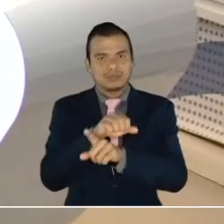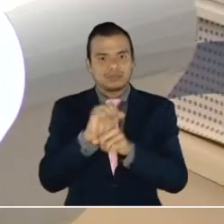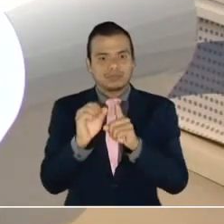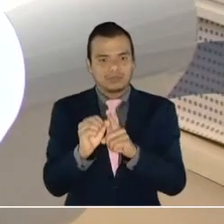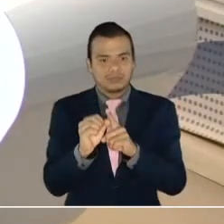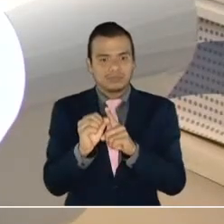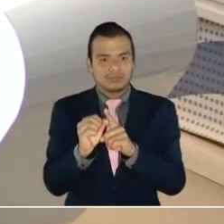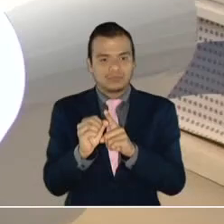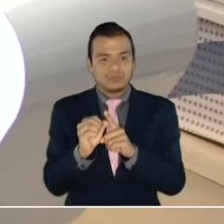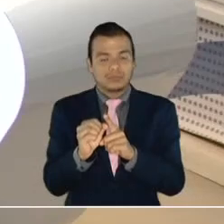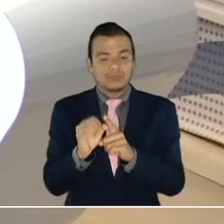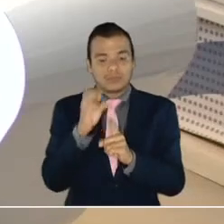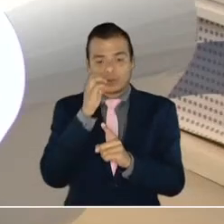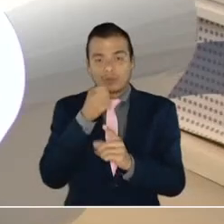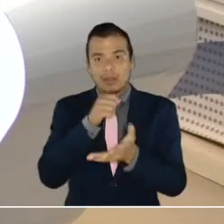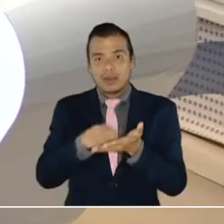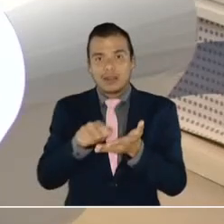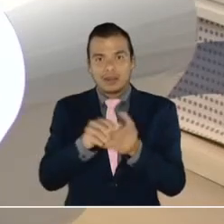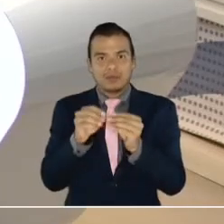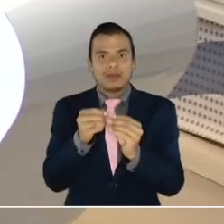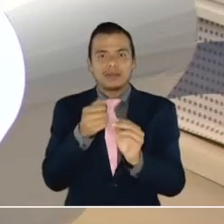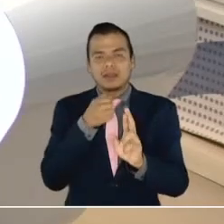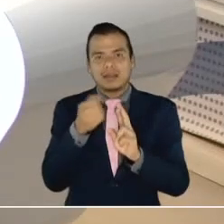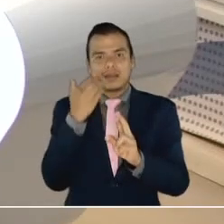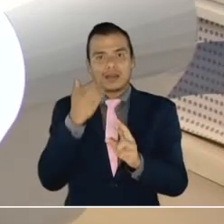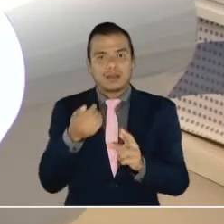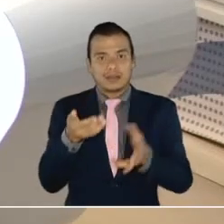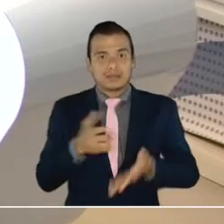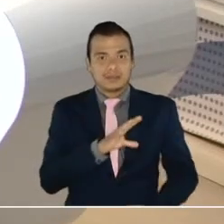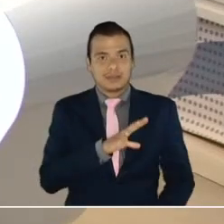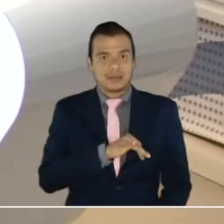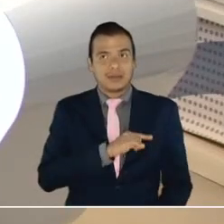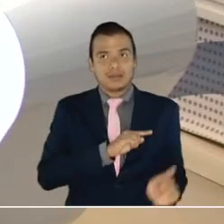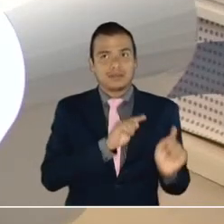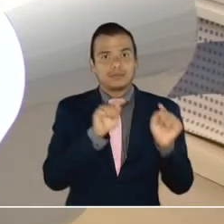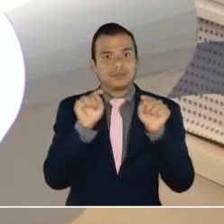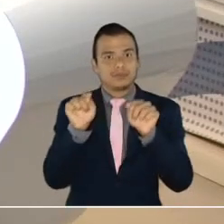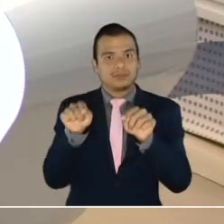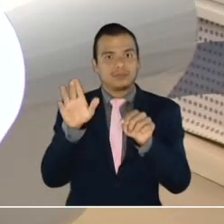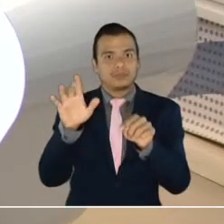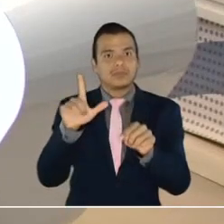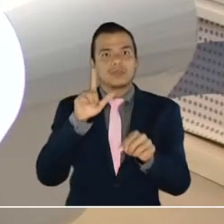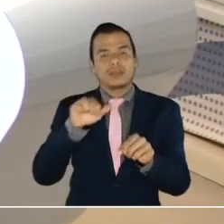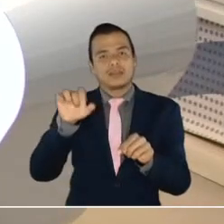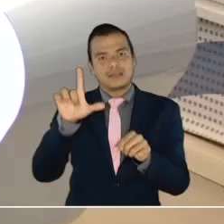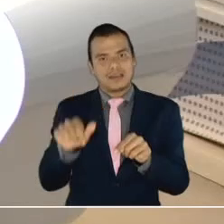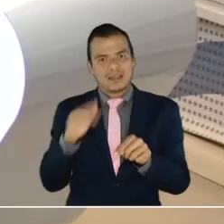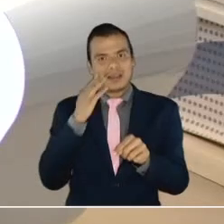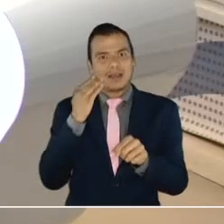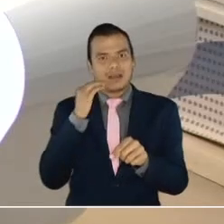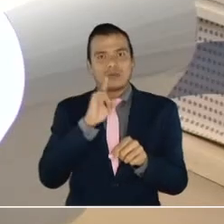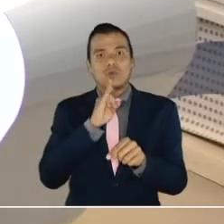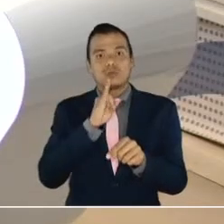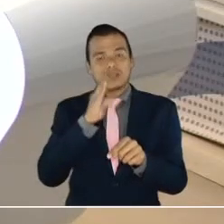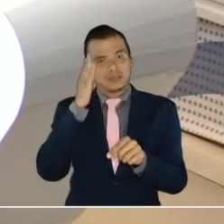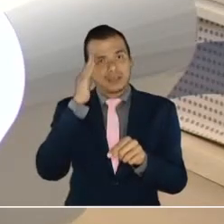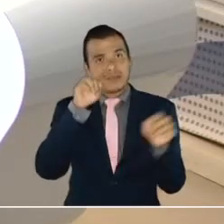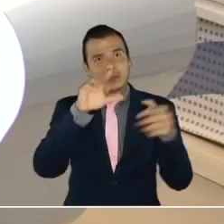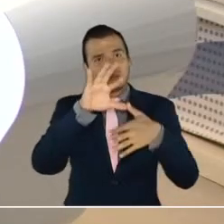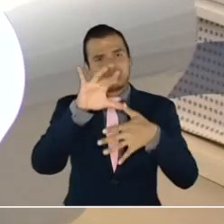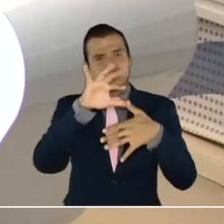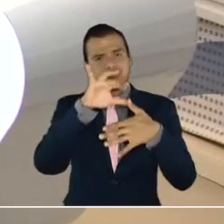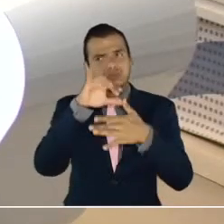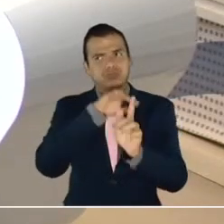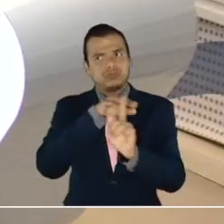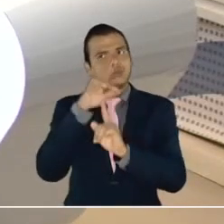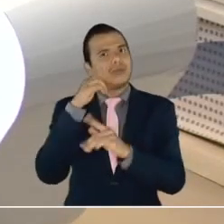Ángel Palta hablará con una caleña que se encuentra en el estado de la Florida preparándose para la temida llegada del huracán Milton. Nosotros, mientras